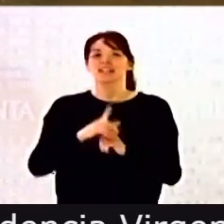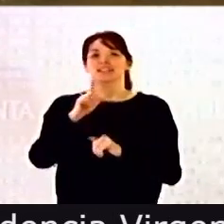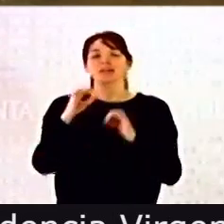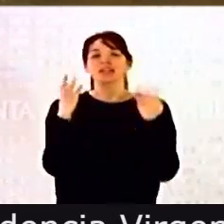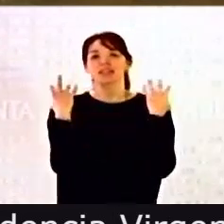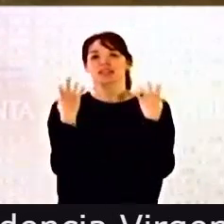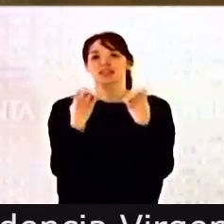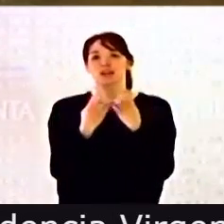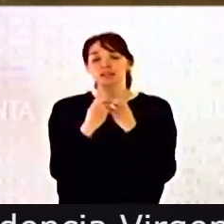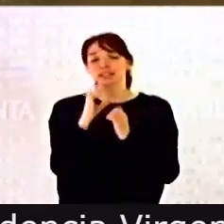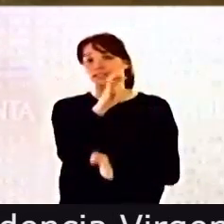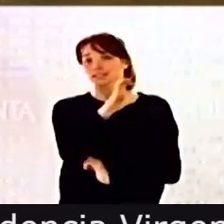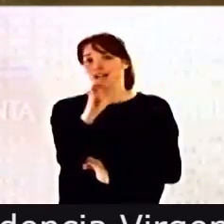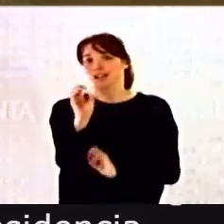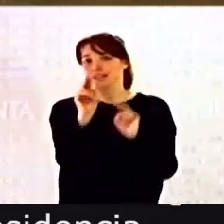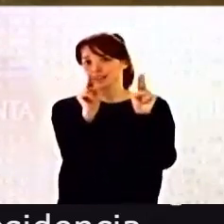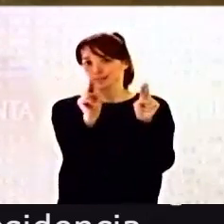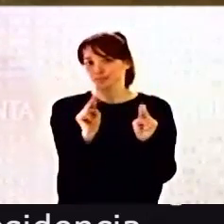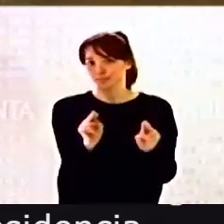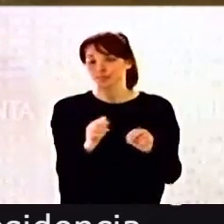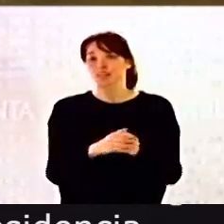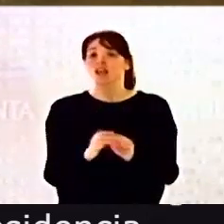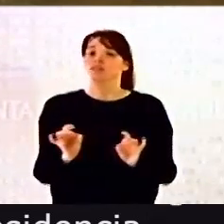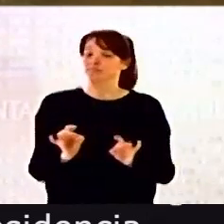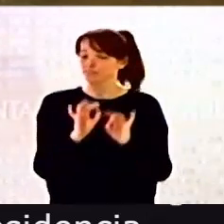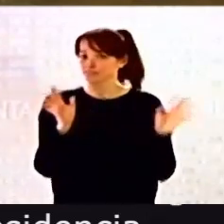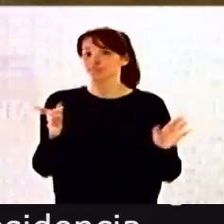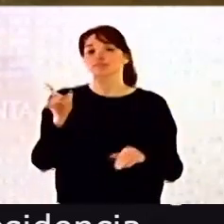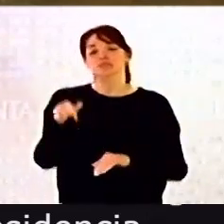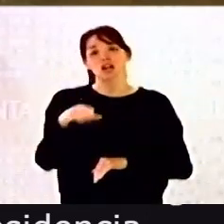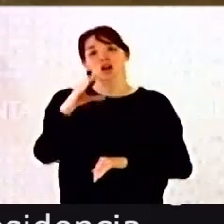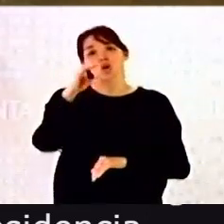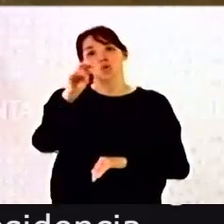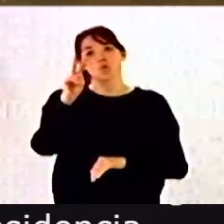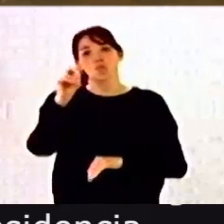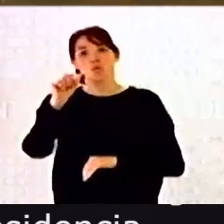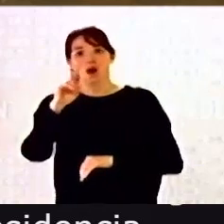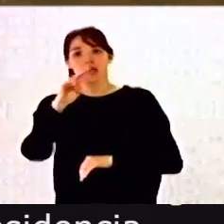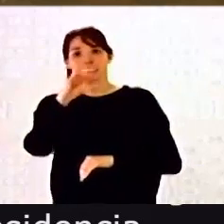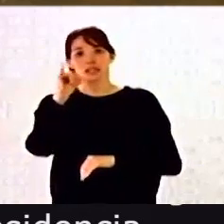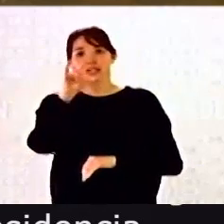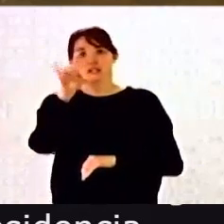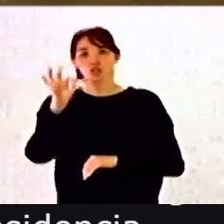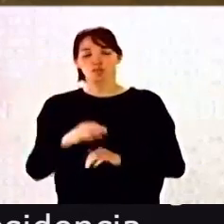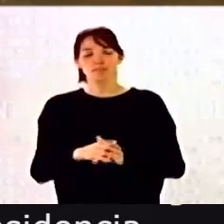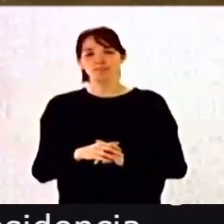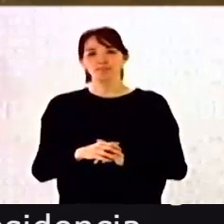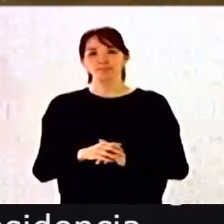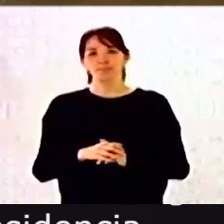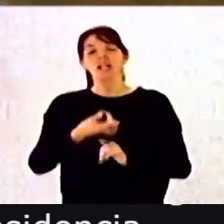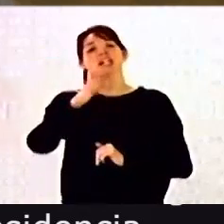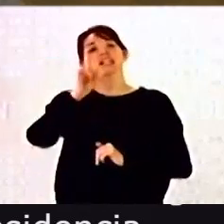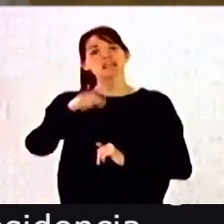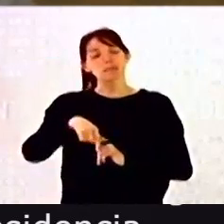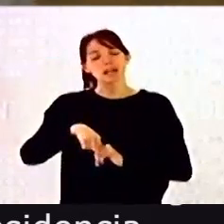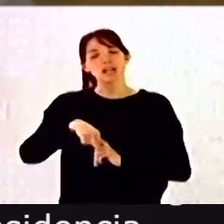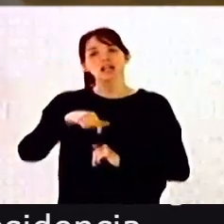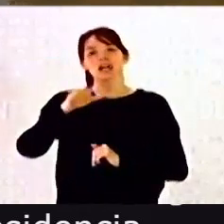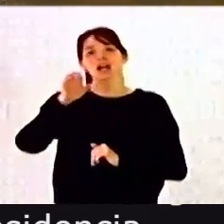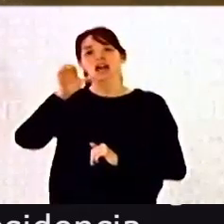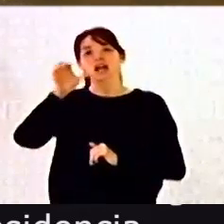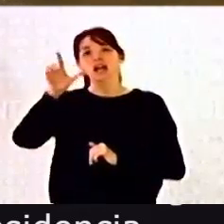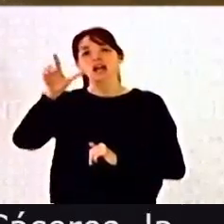Cervantes de Cáceres, por supuesto el Cuartillo de Cáceres, está la residencia El Péndere